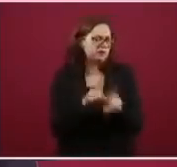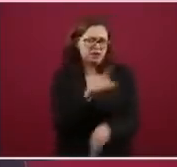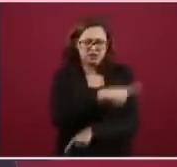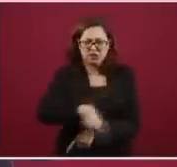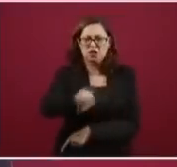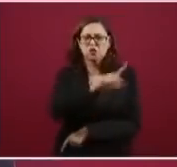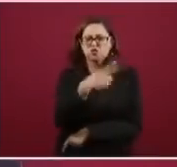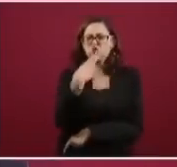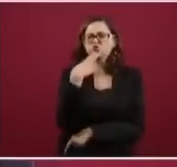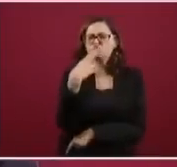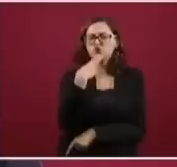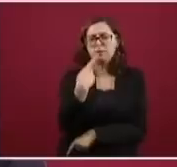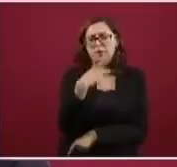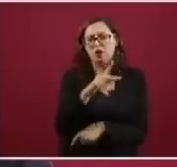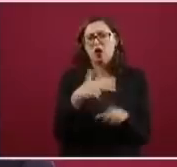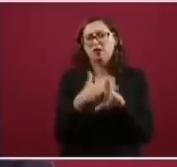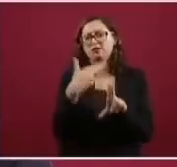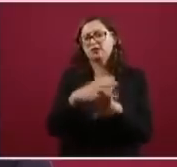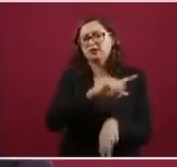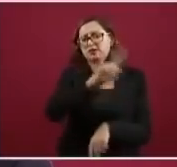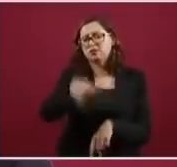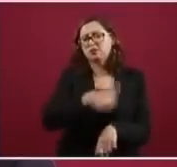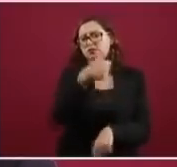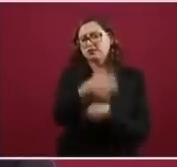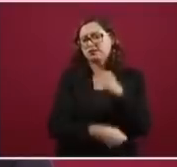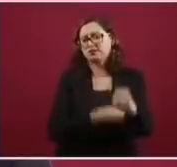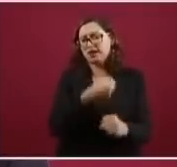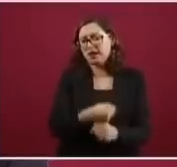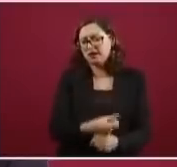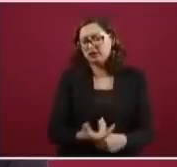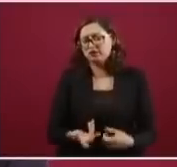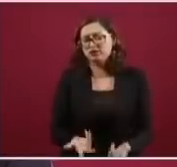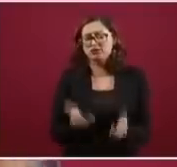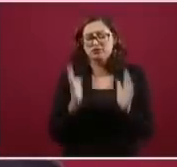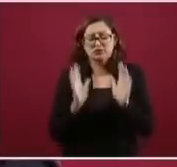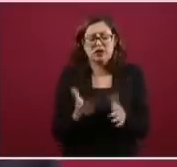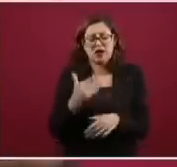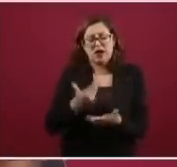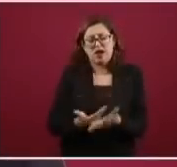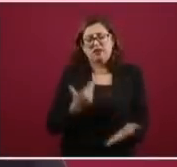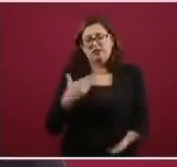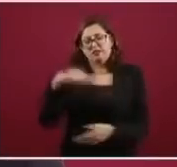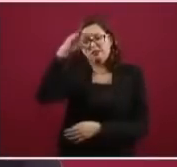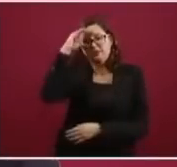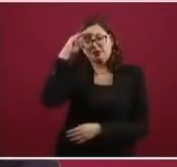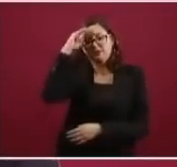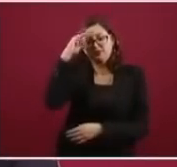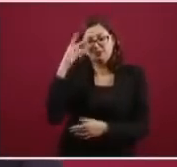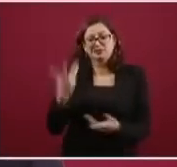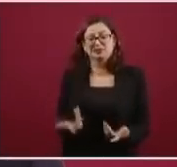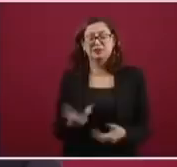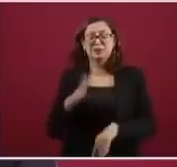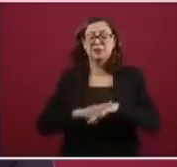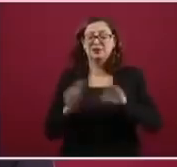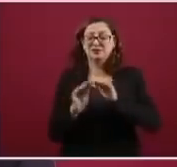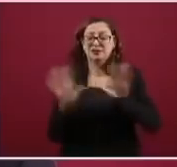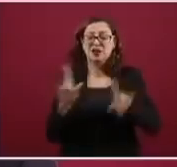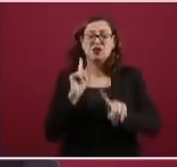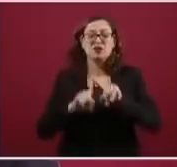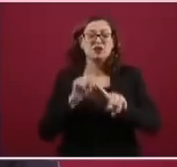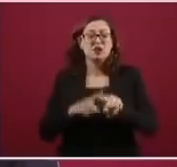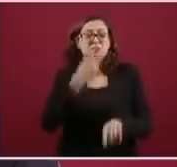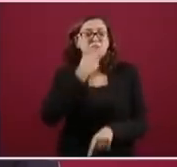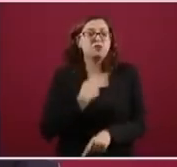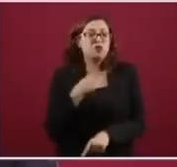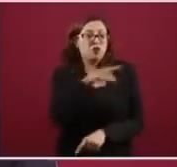después del sexenio porque así estaba p s estaba pensado quién me ha clarificado estos ciclos han sido las compañías